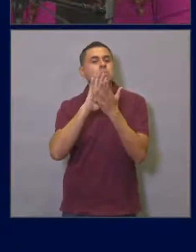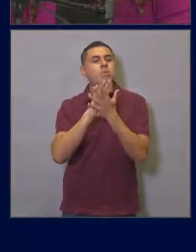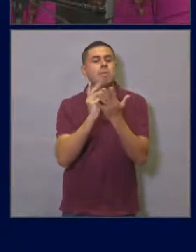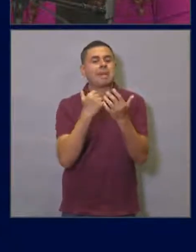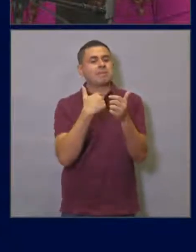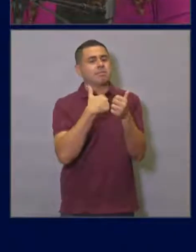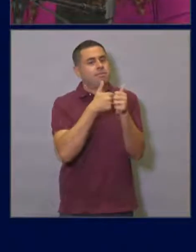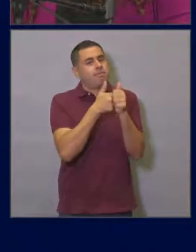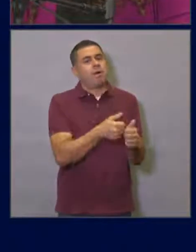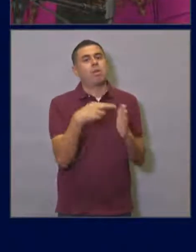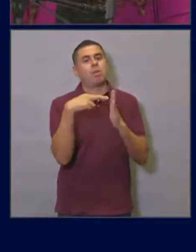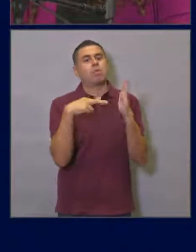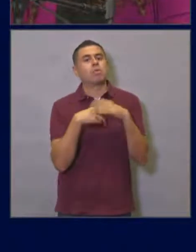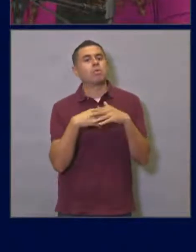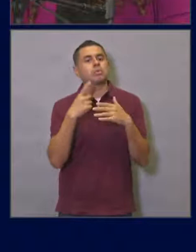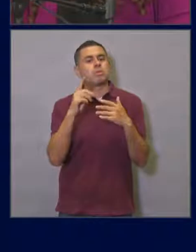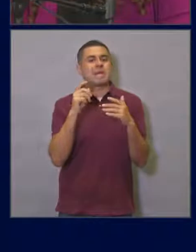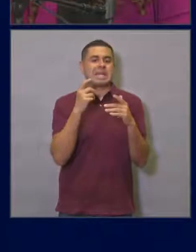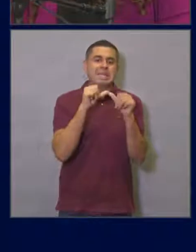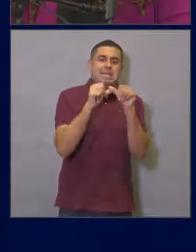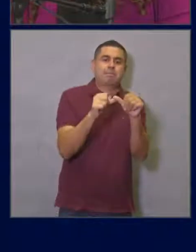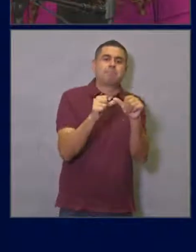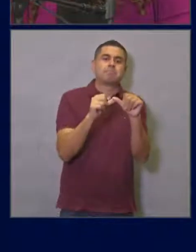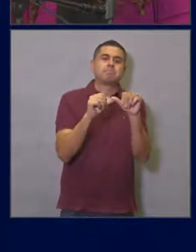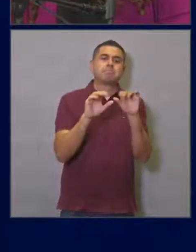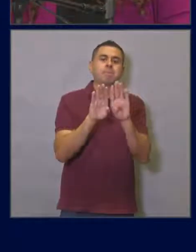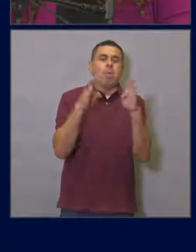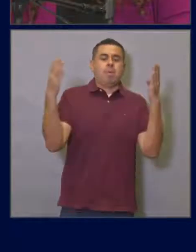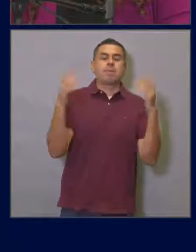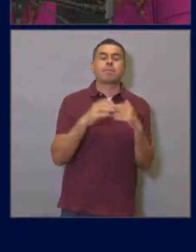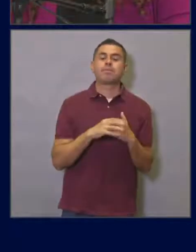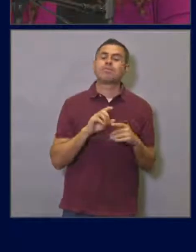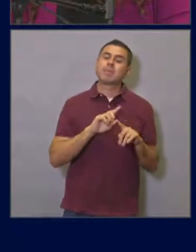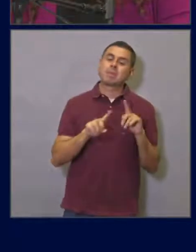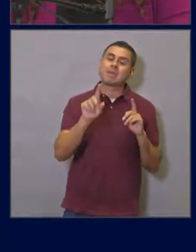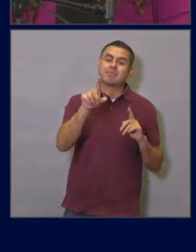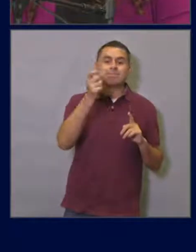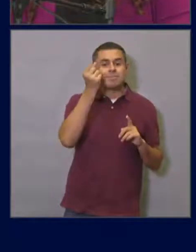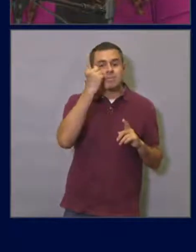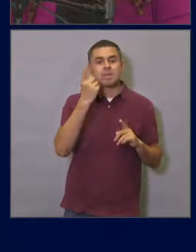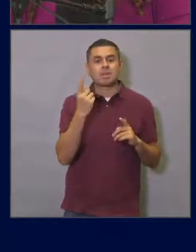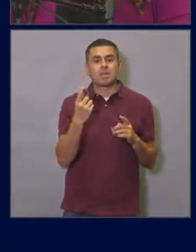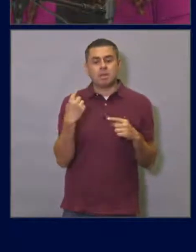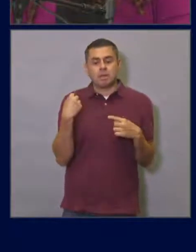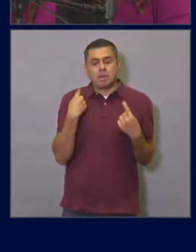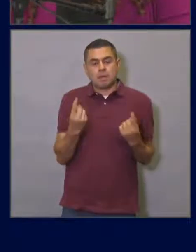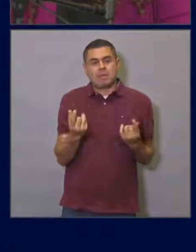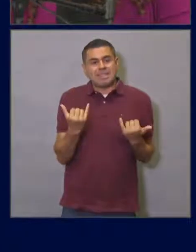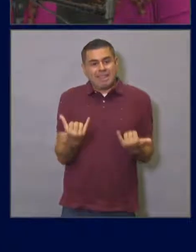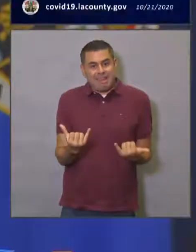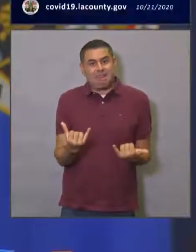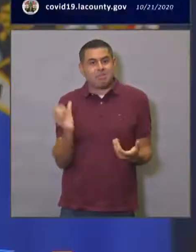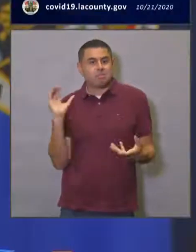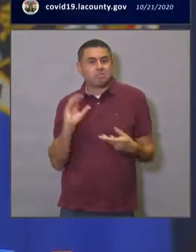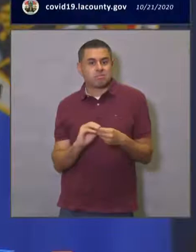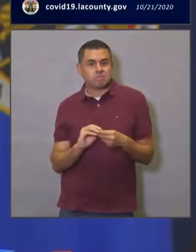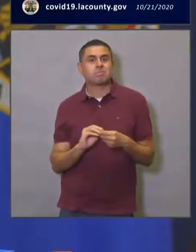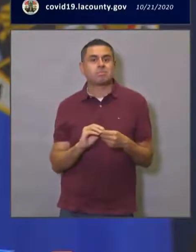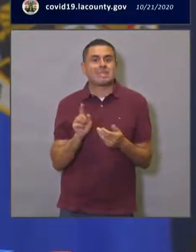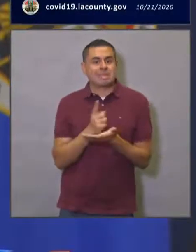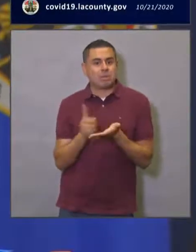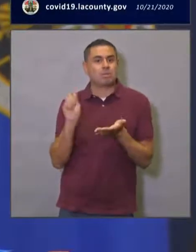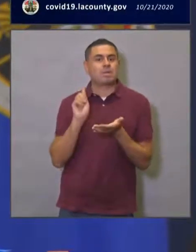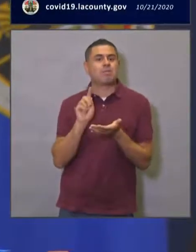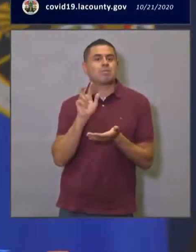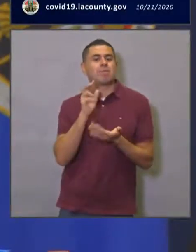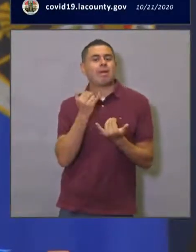sobre nuestros datos de hoy, estamos tristes de reportar 33 fallecimientos adicionales. Esto eleva